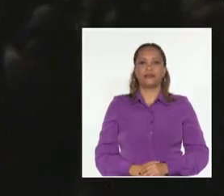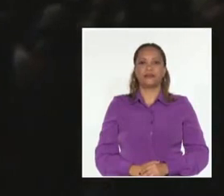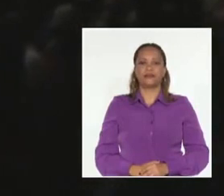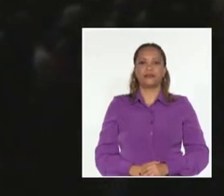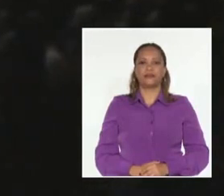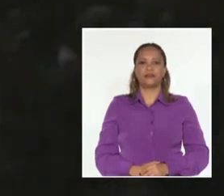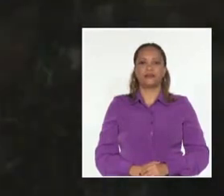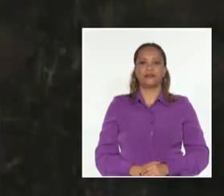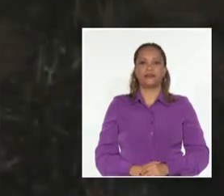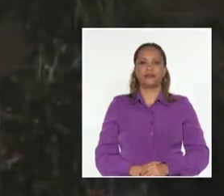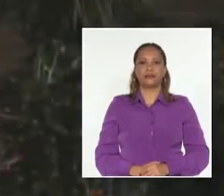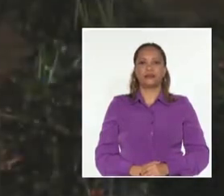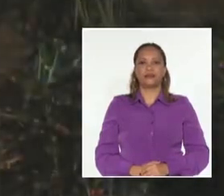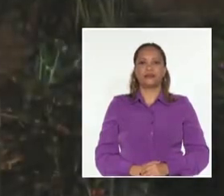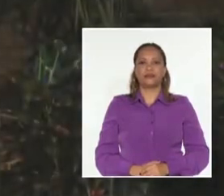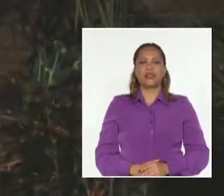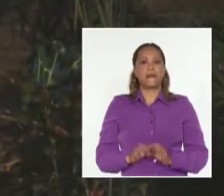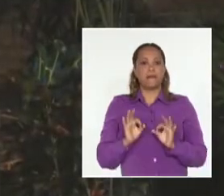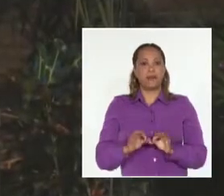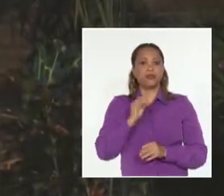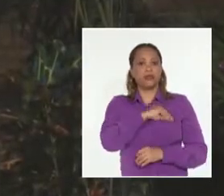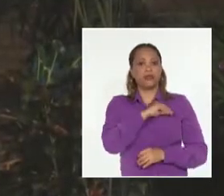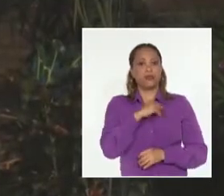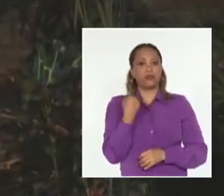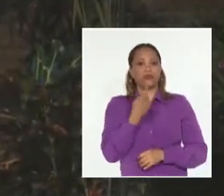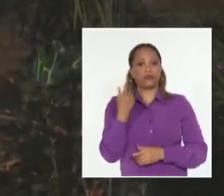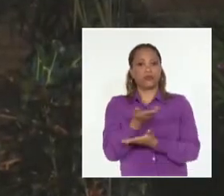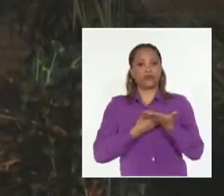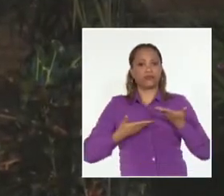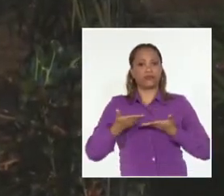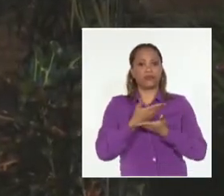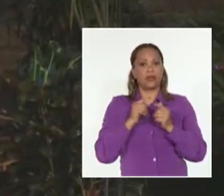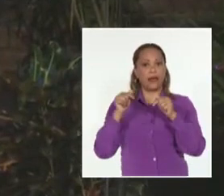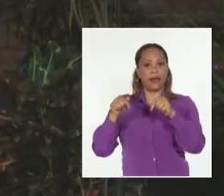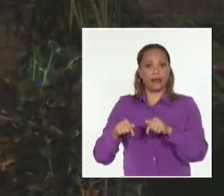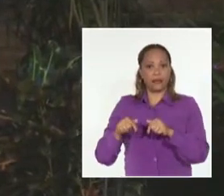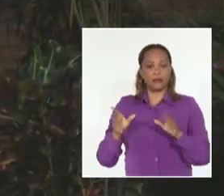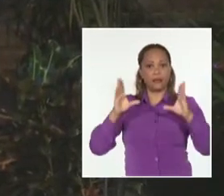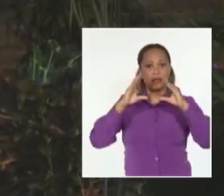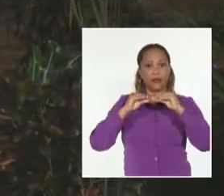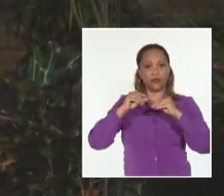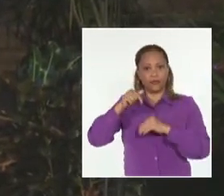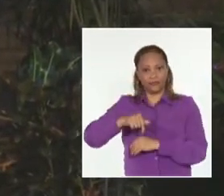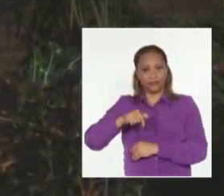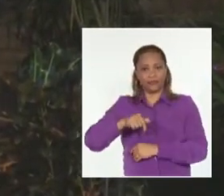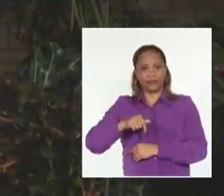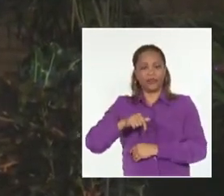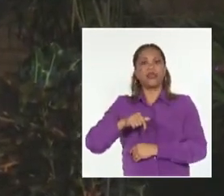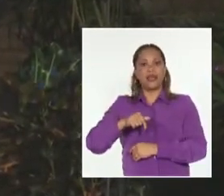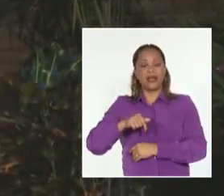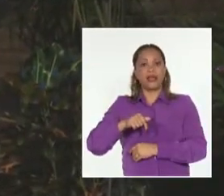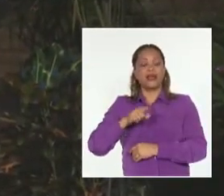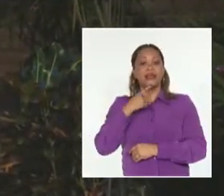Y ese sentimiento que estamos compartiendo todos aquí en esta noche es la